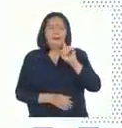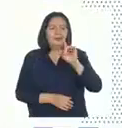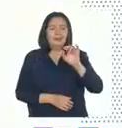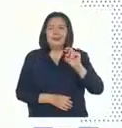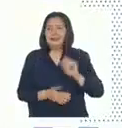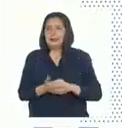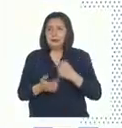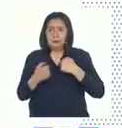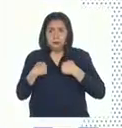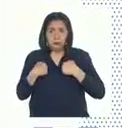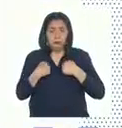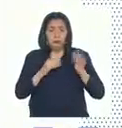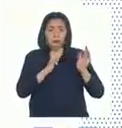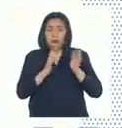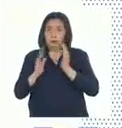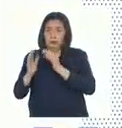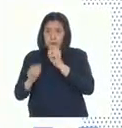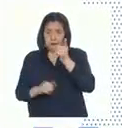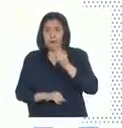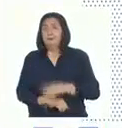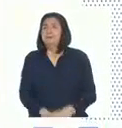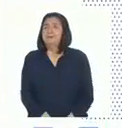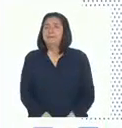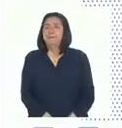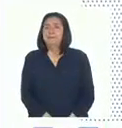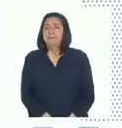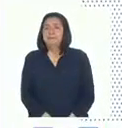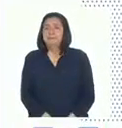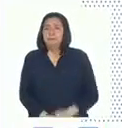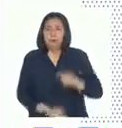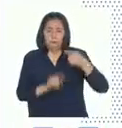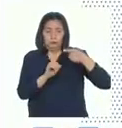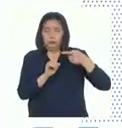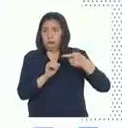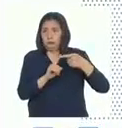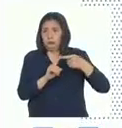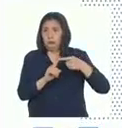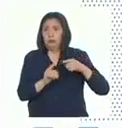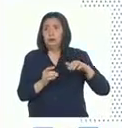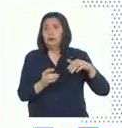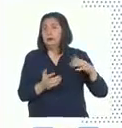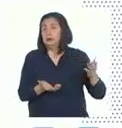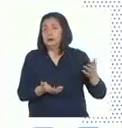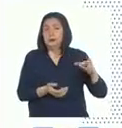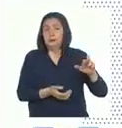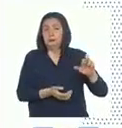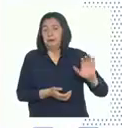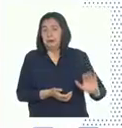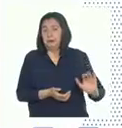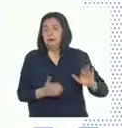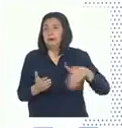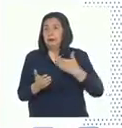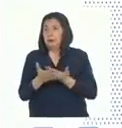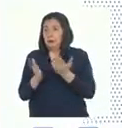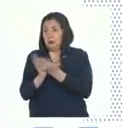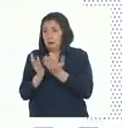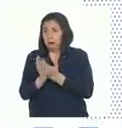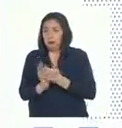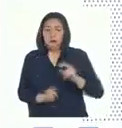Olenka. Yo ordené mis hechos de esta forma. 1. La llegada de Paco Yunque al